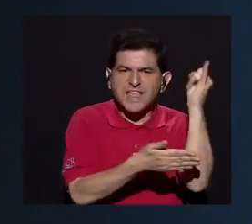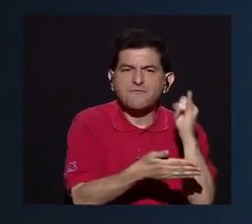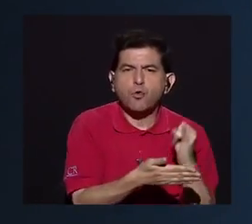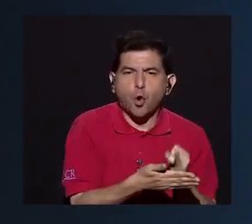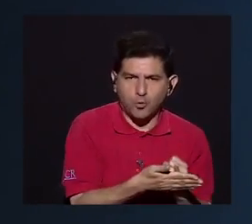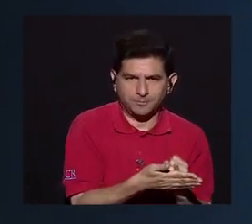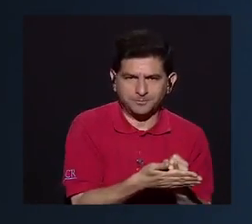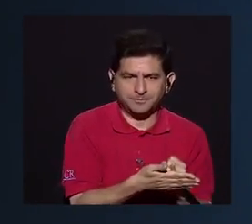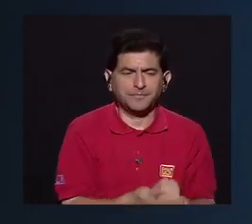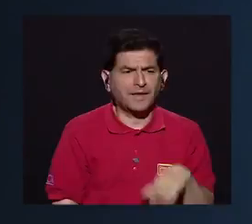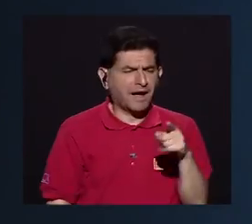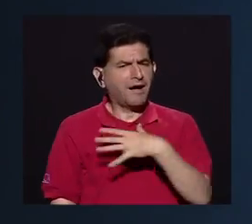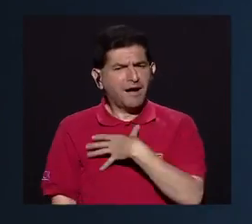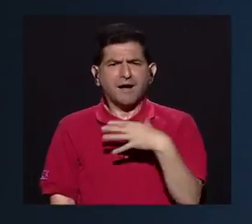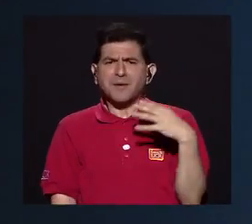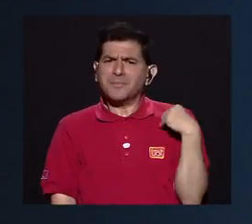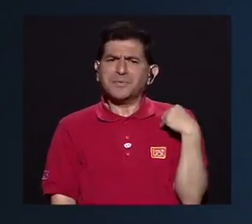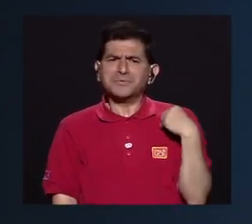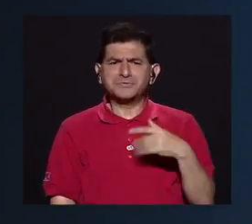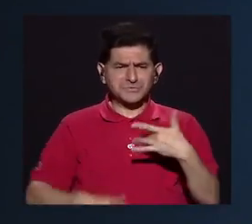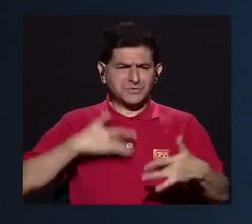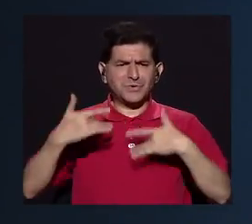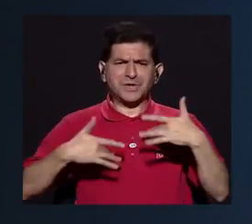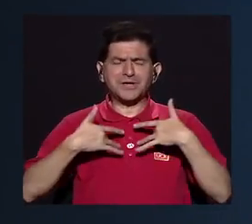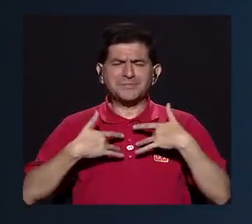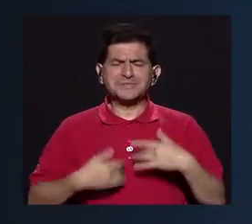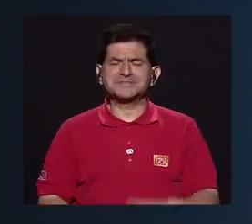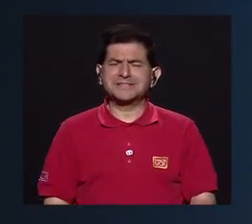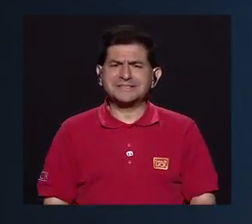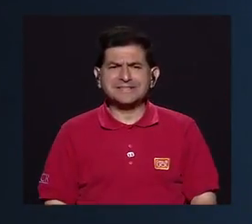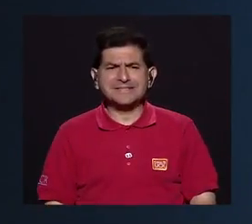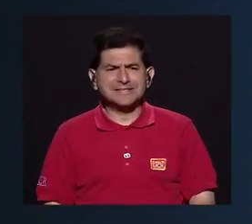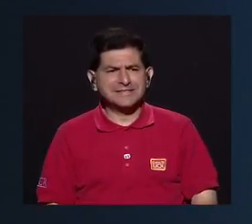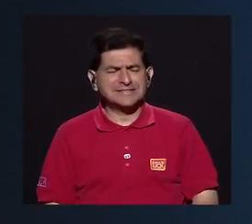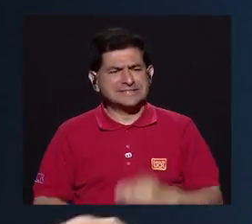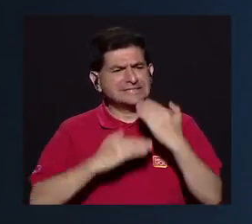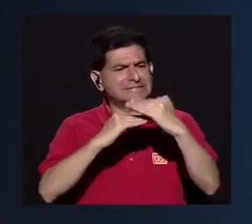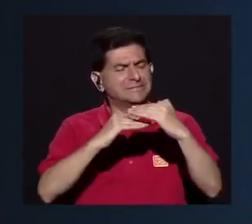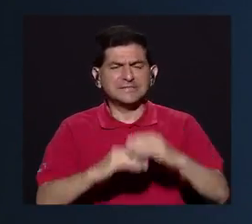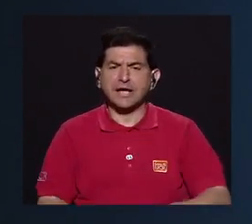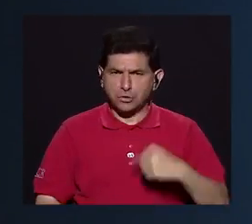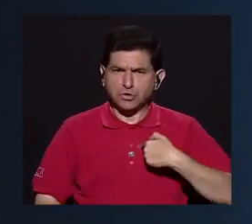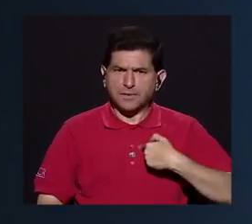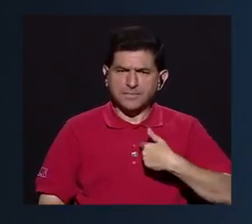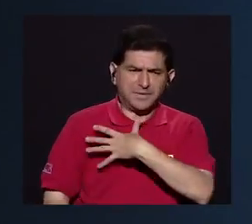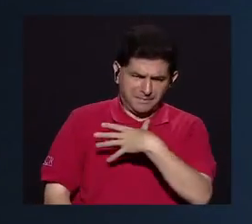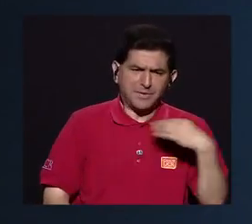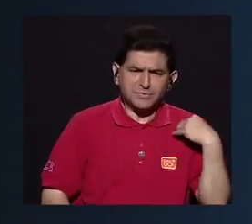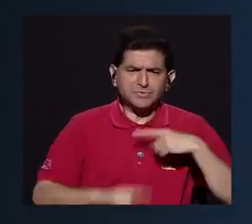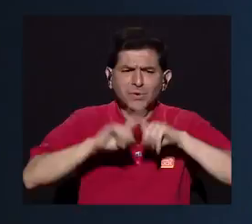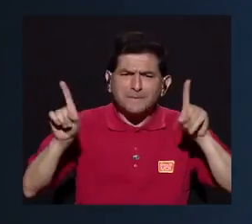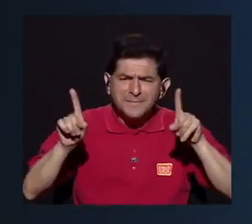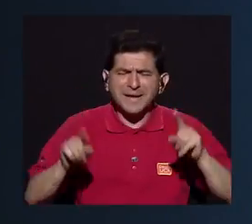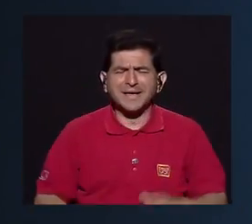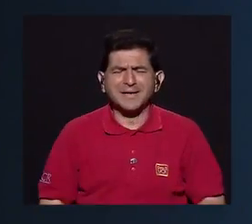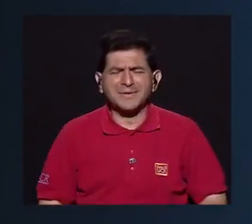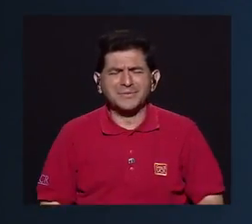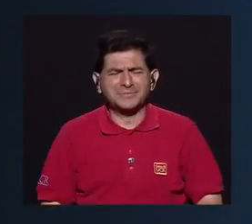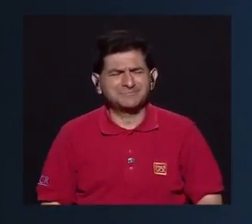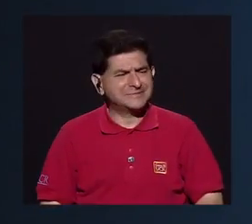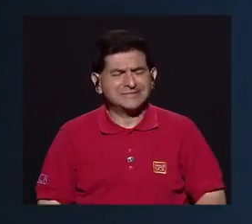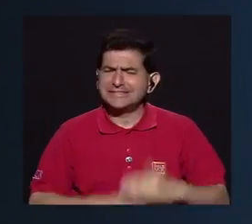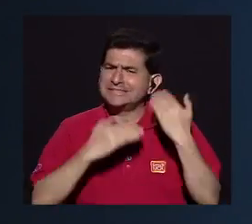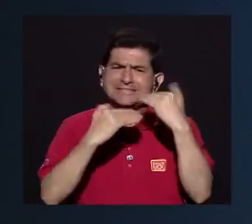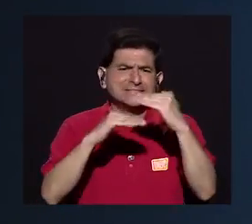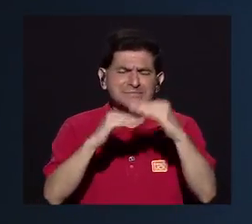Dibujo, de pronto me gustó y de pronto me sentí limitado. Me gustó porque empecé a practicar, pero me sentí limitado porque de